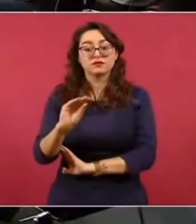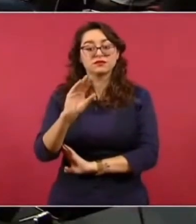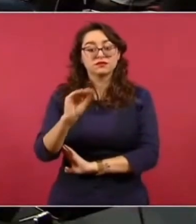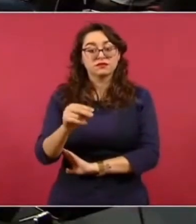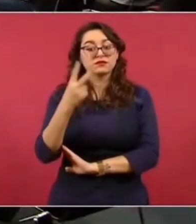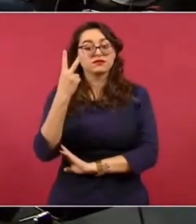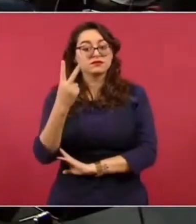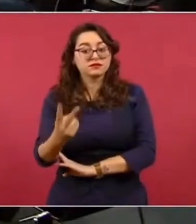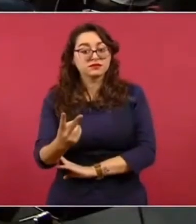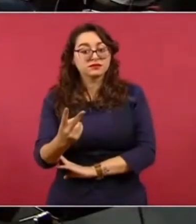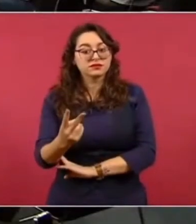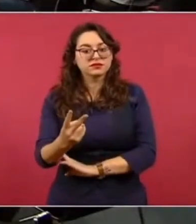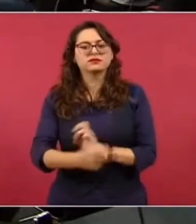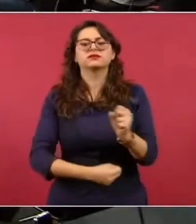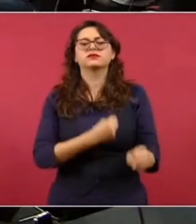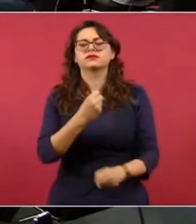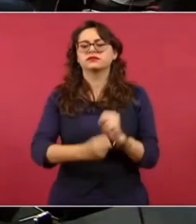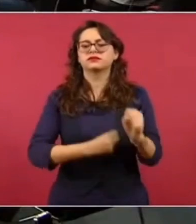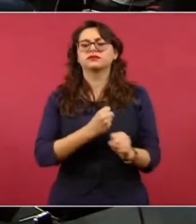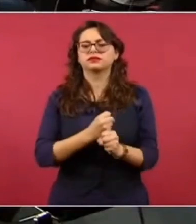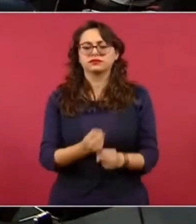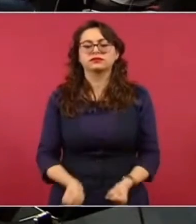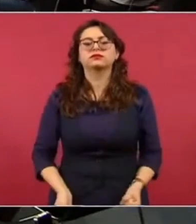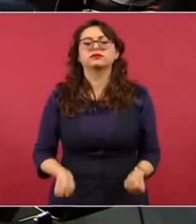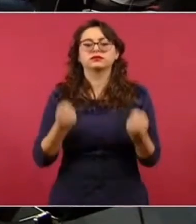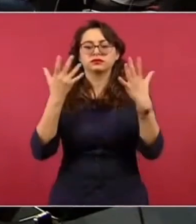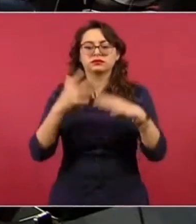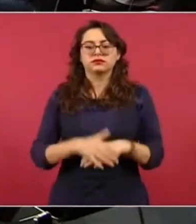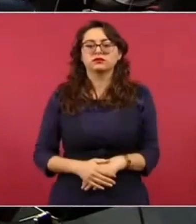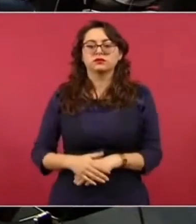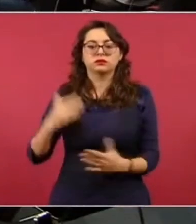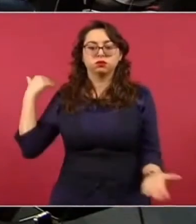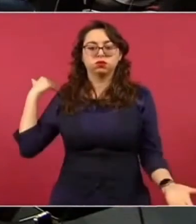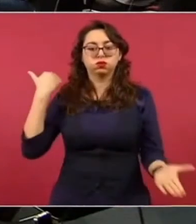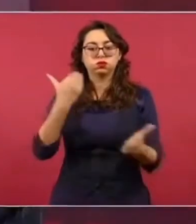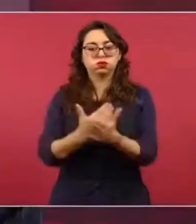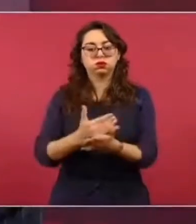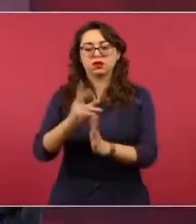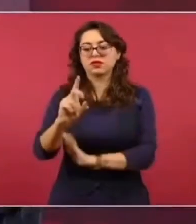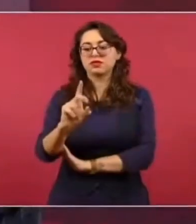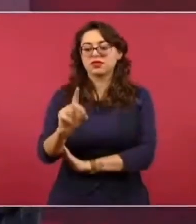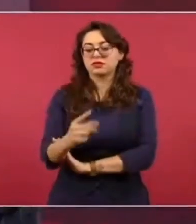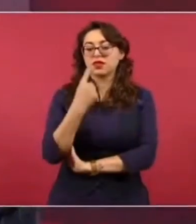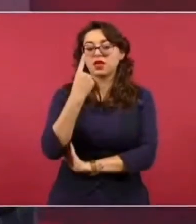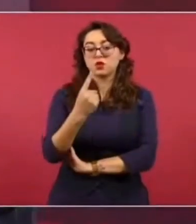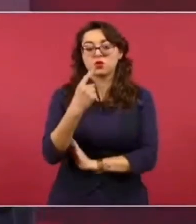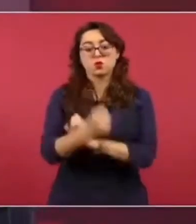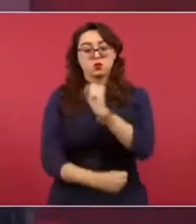31 años.